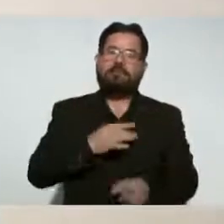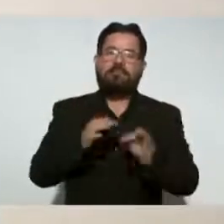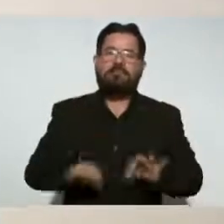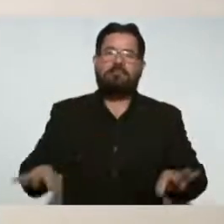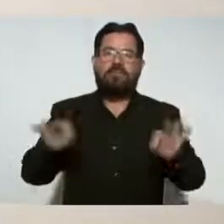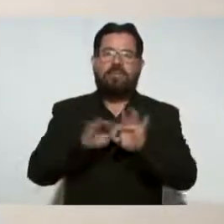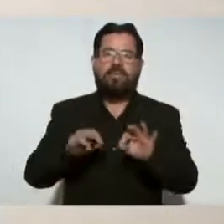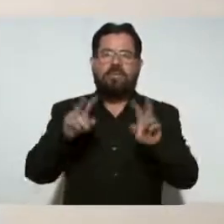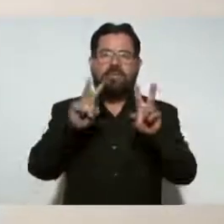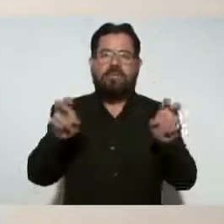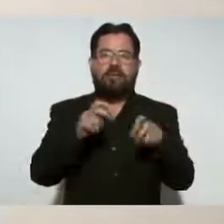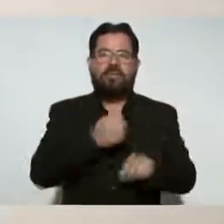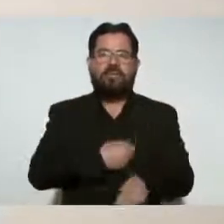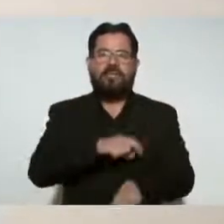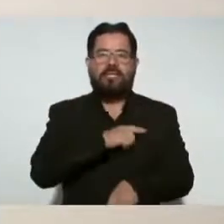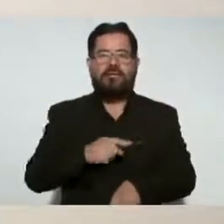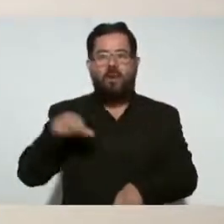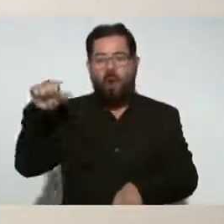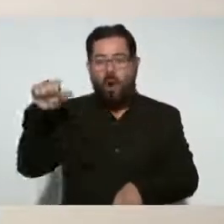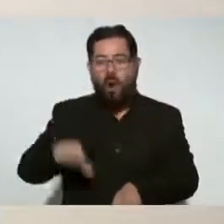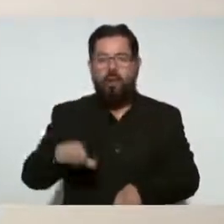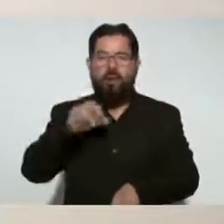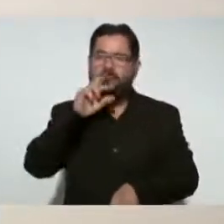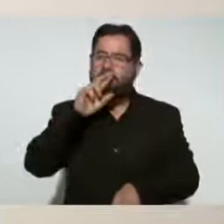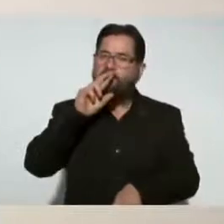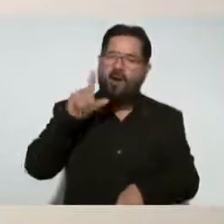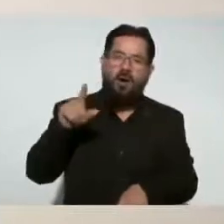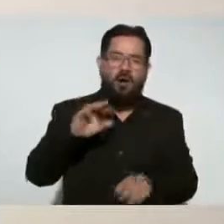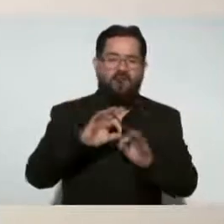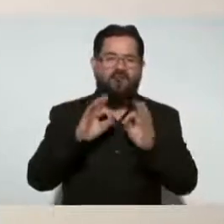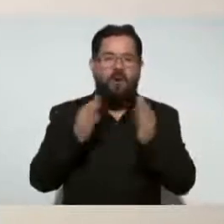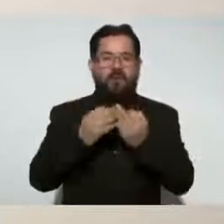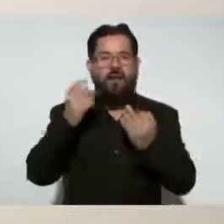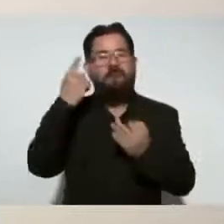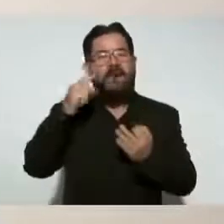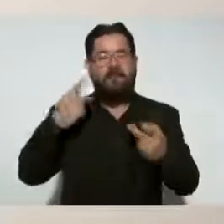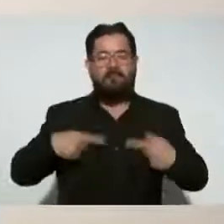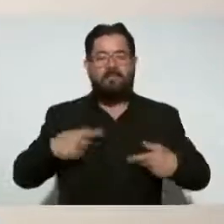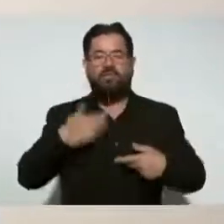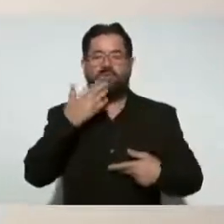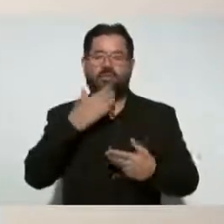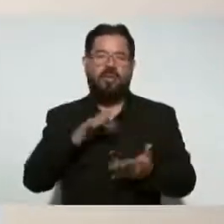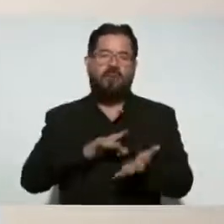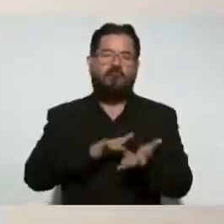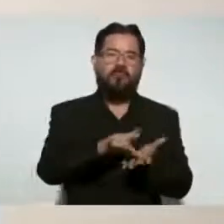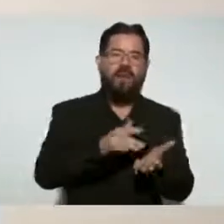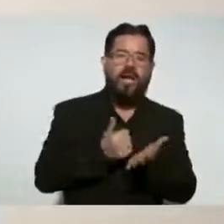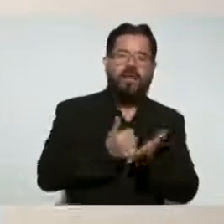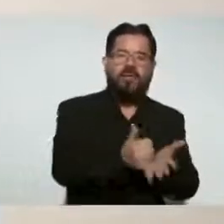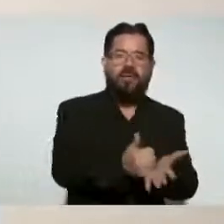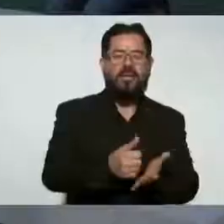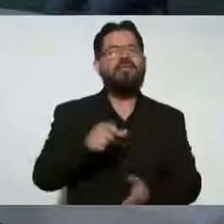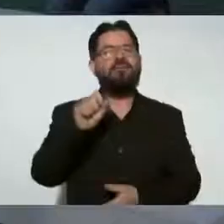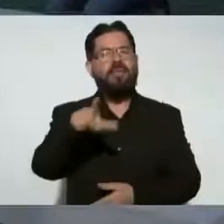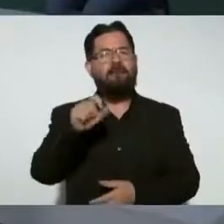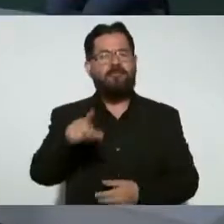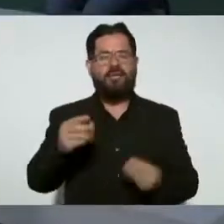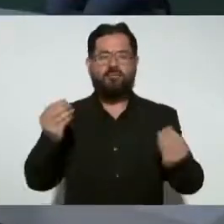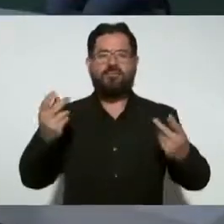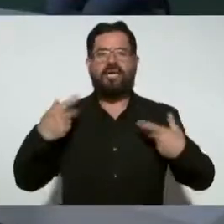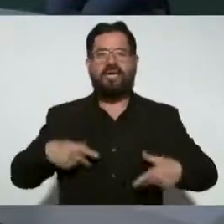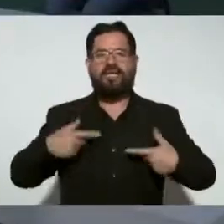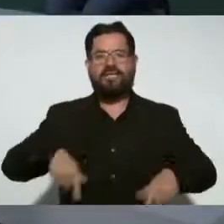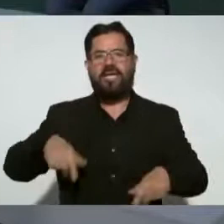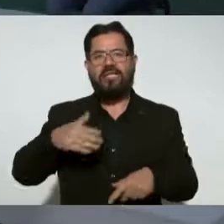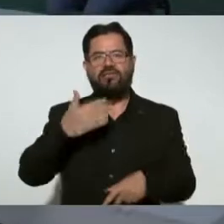de salud. Ese es el mejor momento para darle a los sonorenses y a los no sonorenses también que atendemos aquí